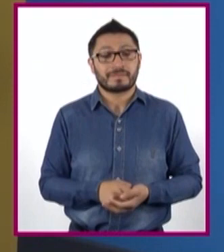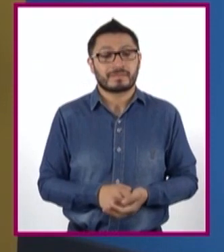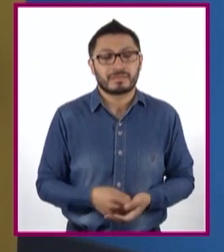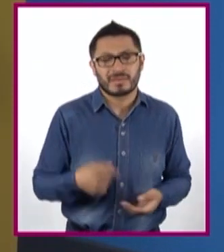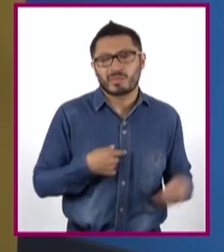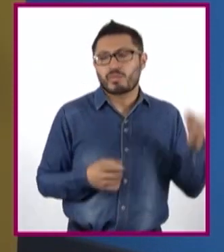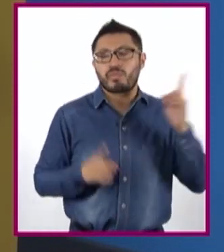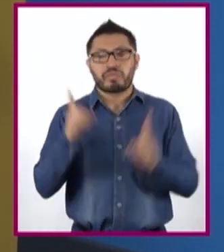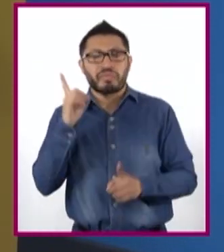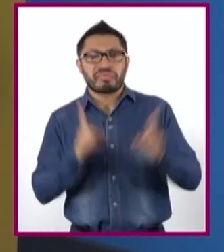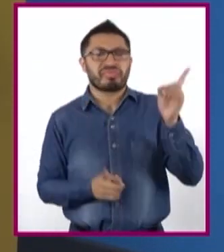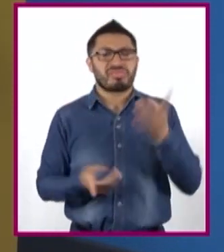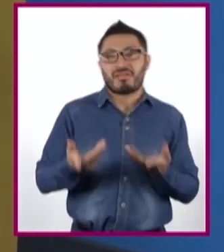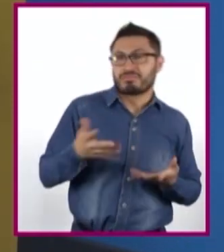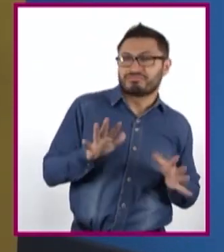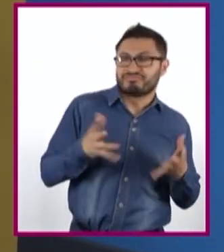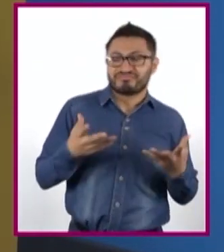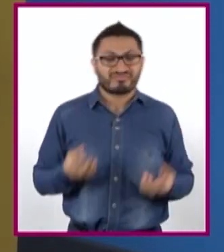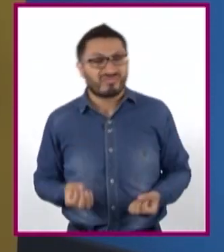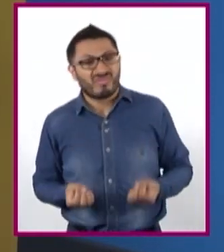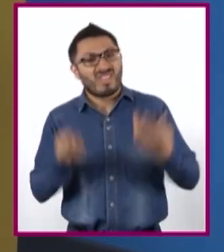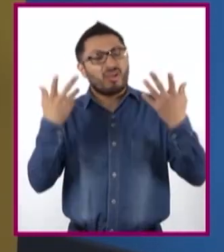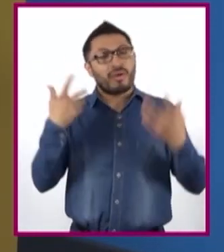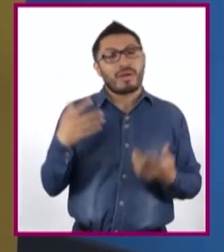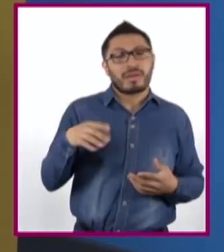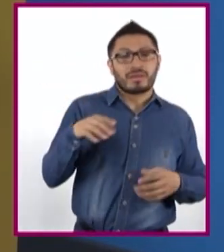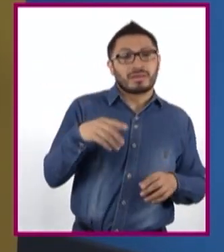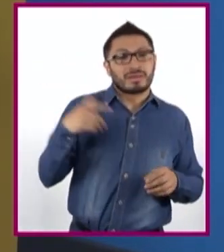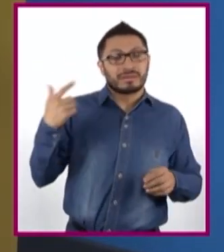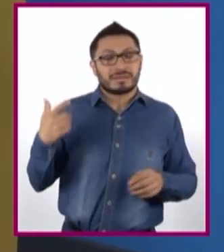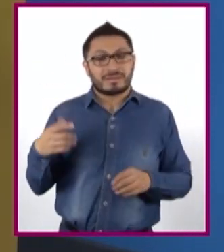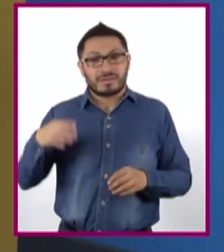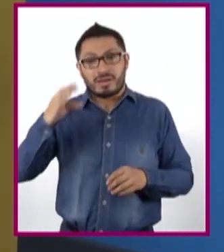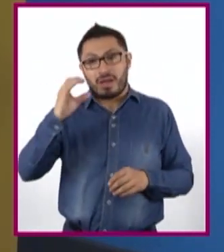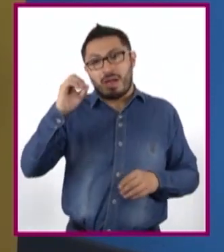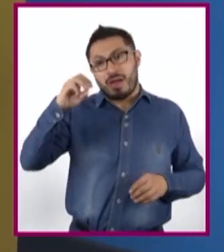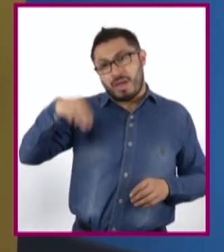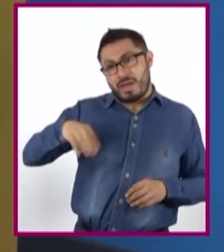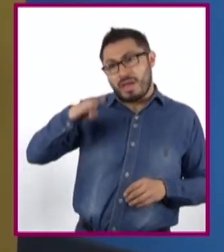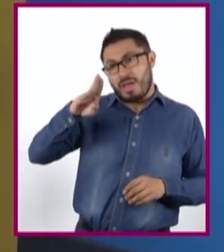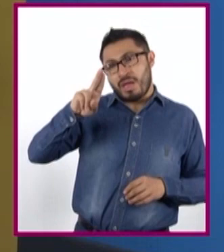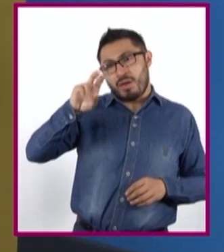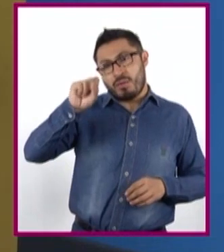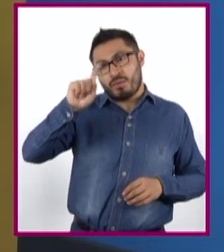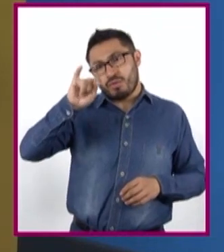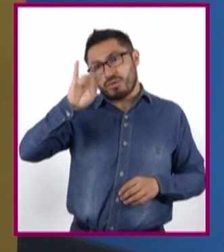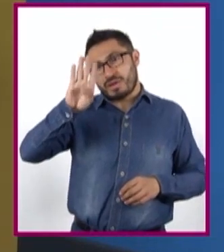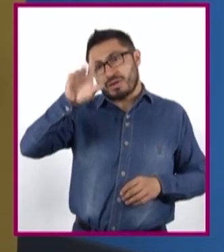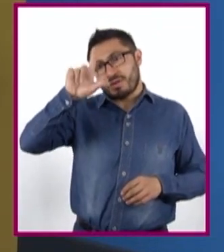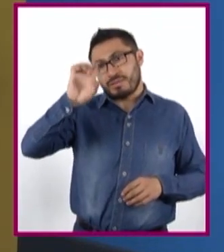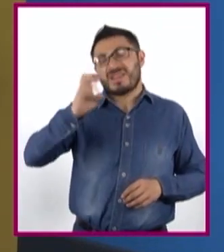más o menos cuánto combustible utilizaban las antiguas máquinas de vapor, como los